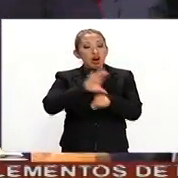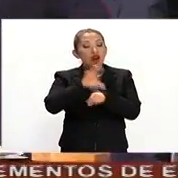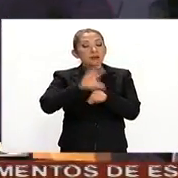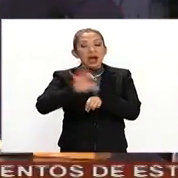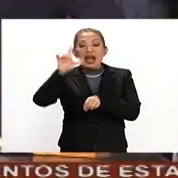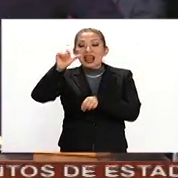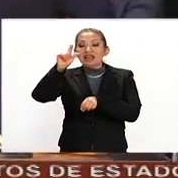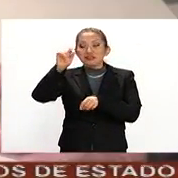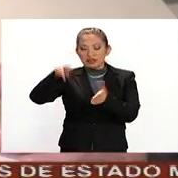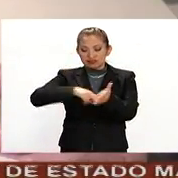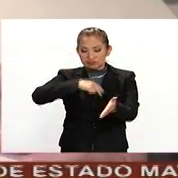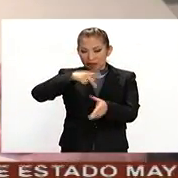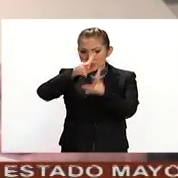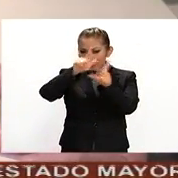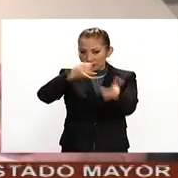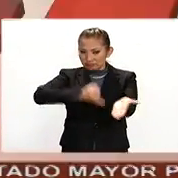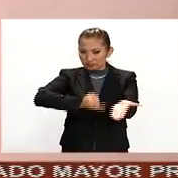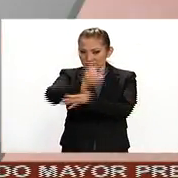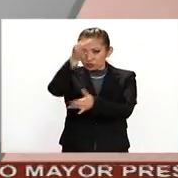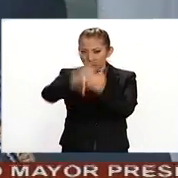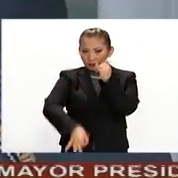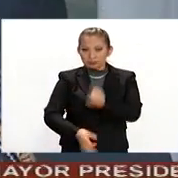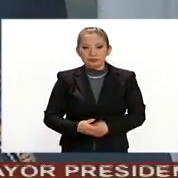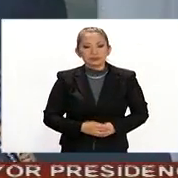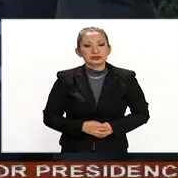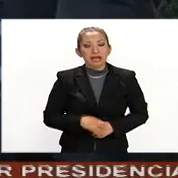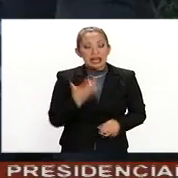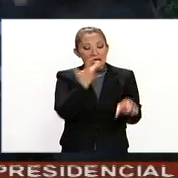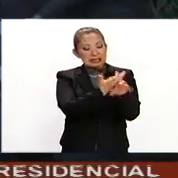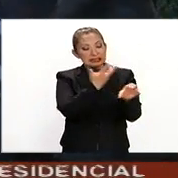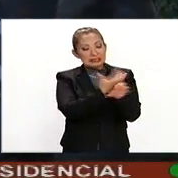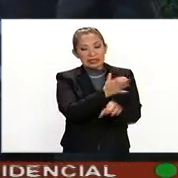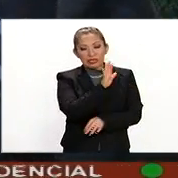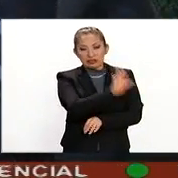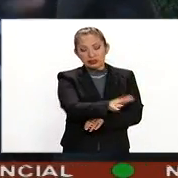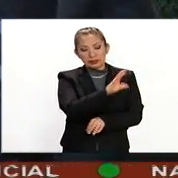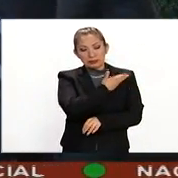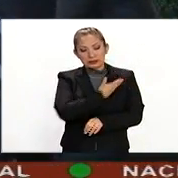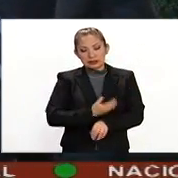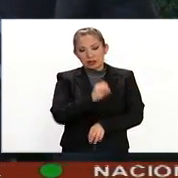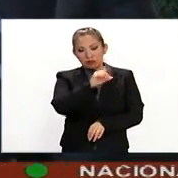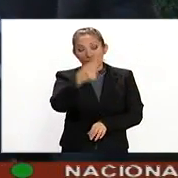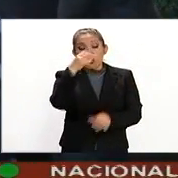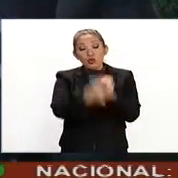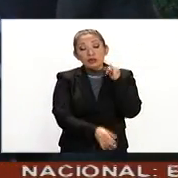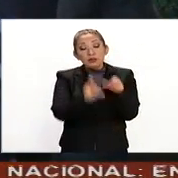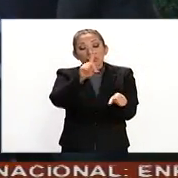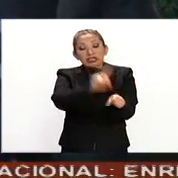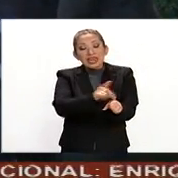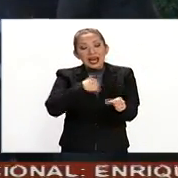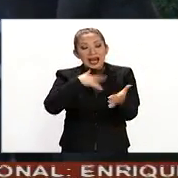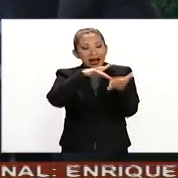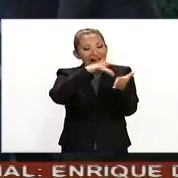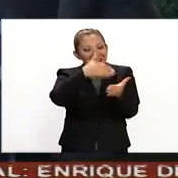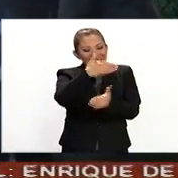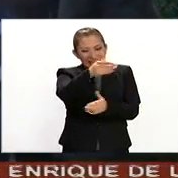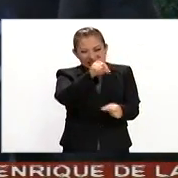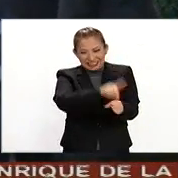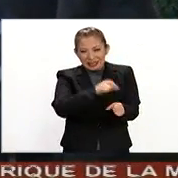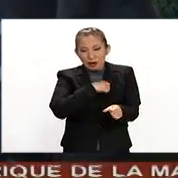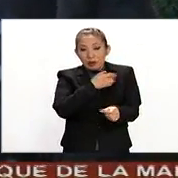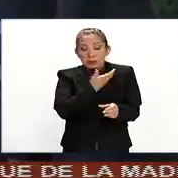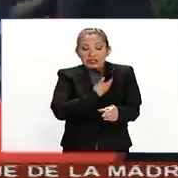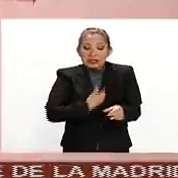FARC firman la paz definitiva. En Estados Unidos, Barack Obama preside su último día de acción de gracias